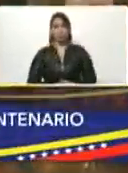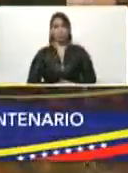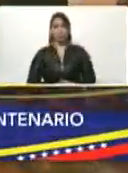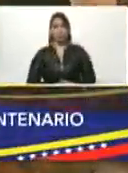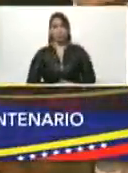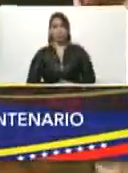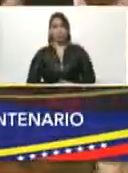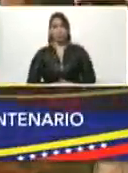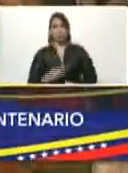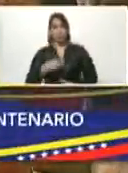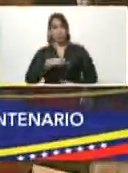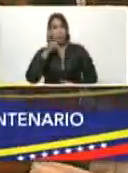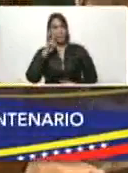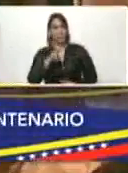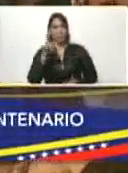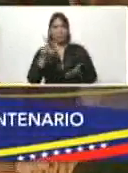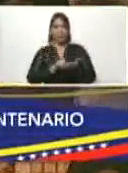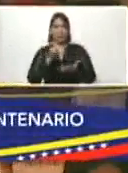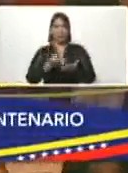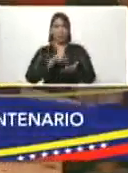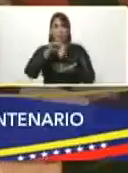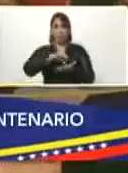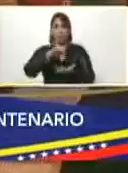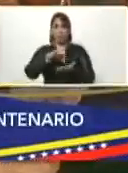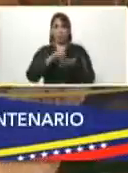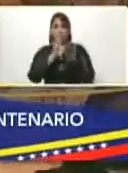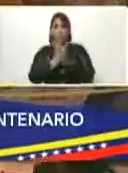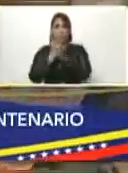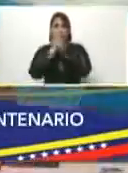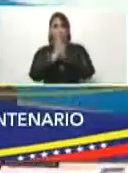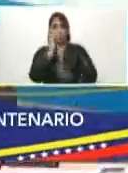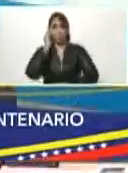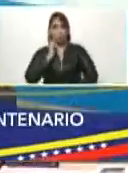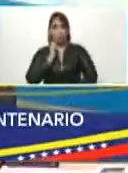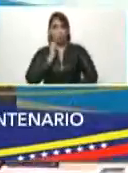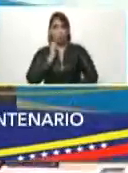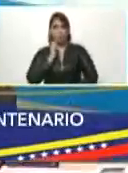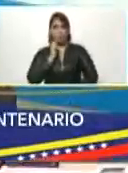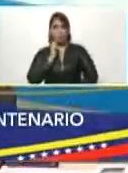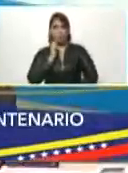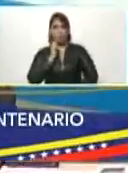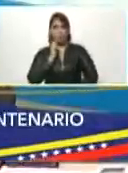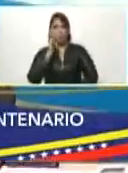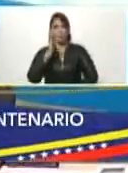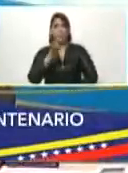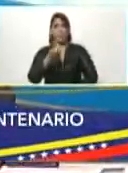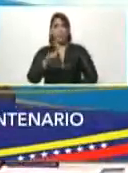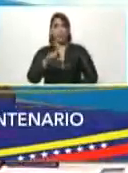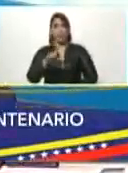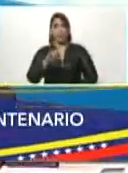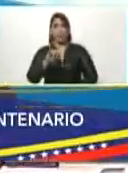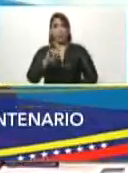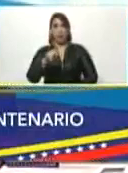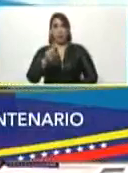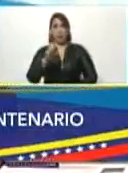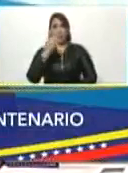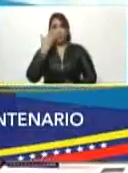Estaba viendo este libro del Centro de Estudios Simón Bolívar, de Felipe de la Barra.